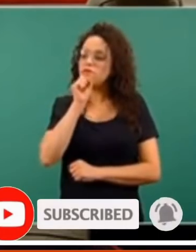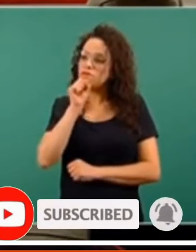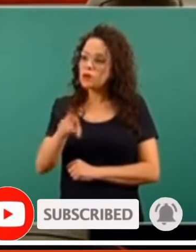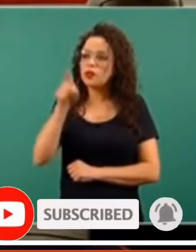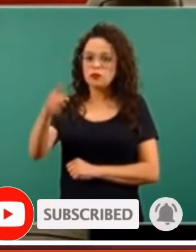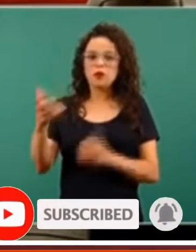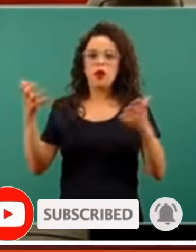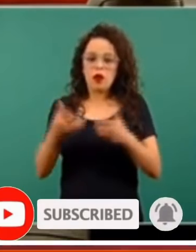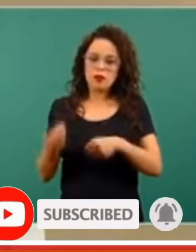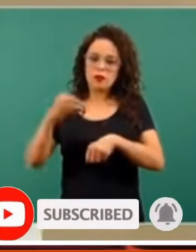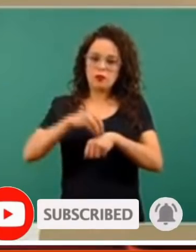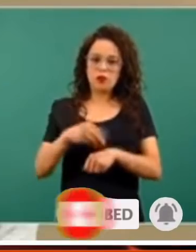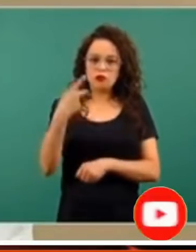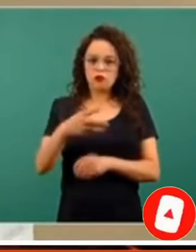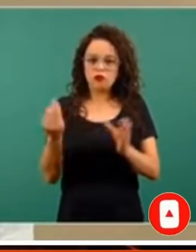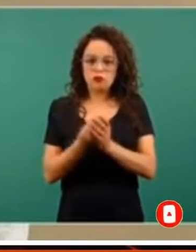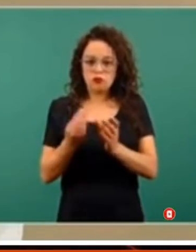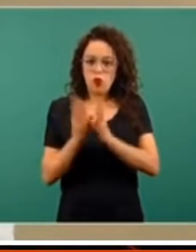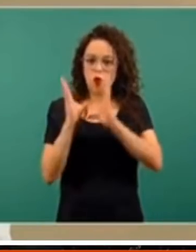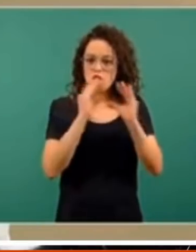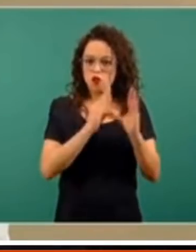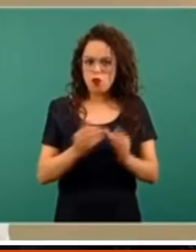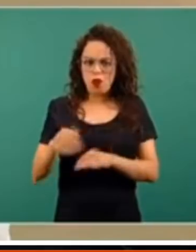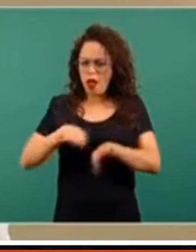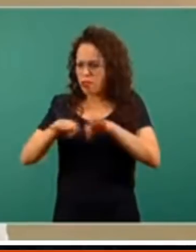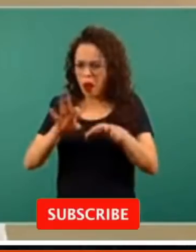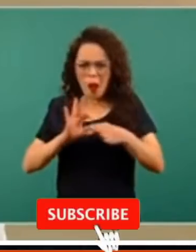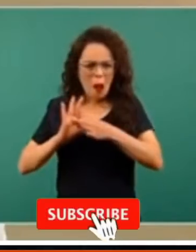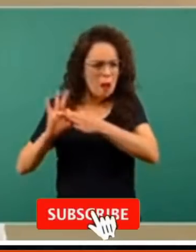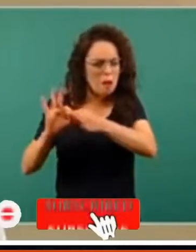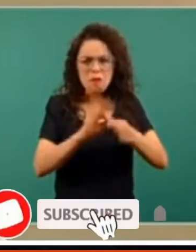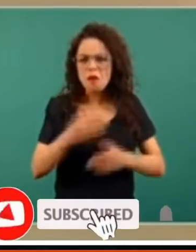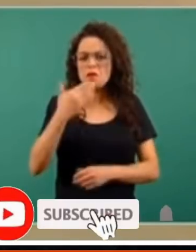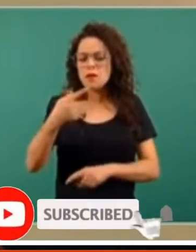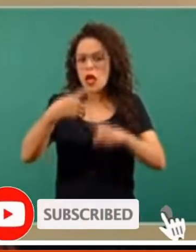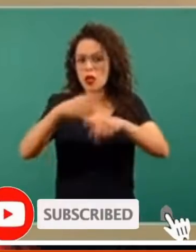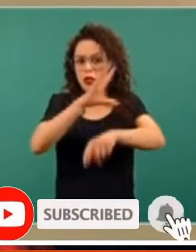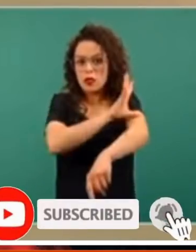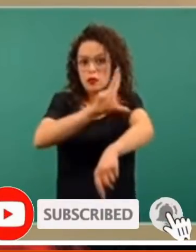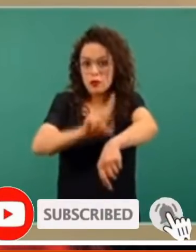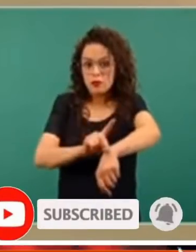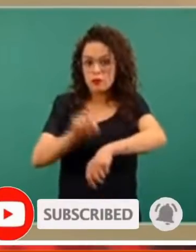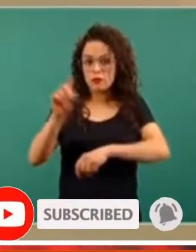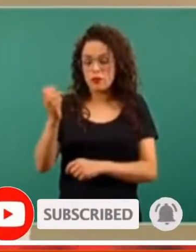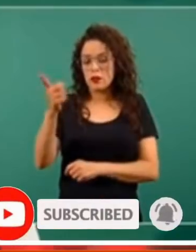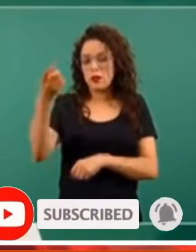propios cursos y además hubo un trabajo de colaboración estupendo, coordinado por la Subsecretaría de Educación